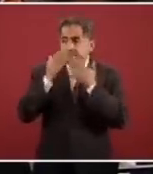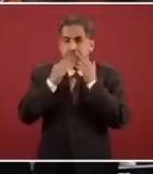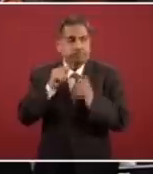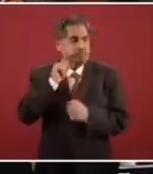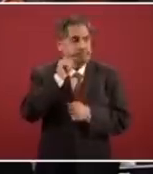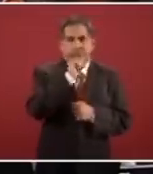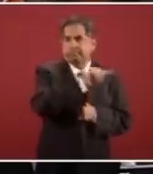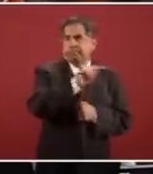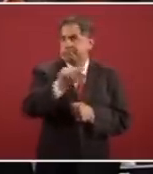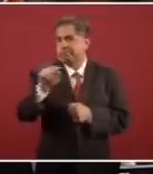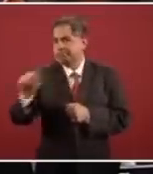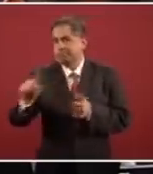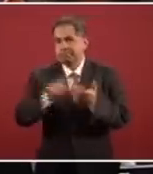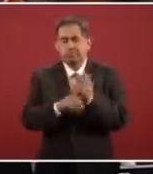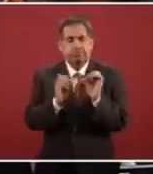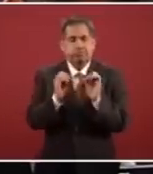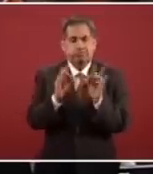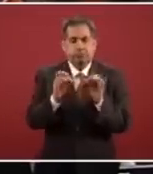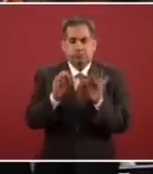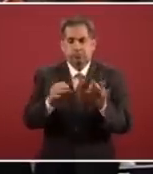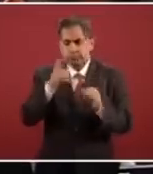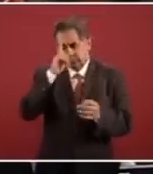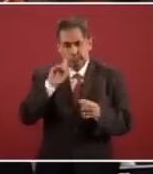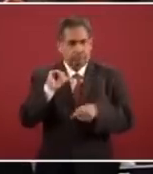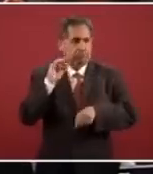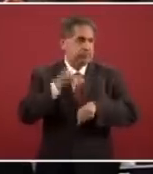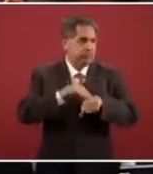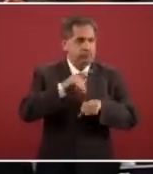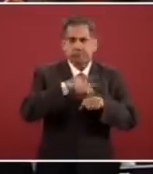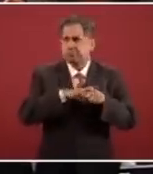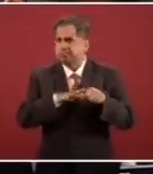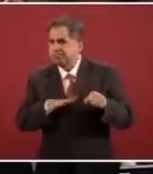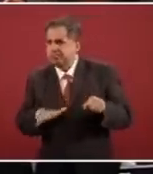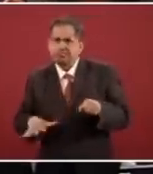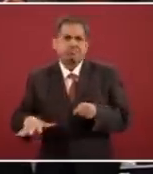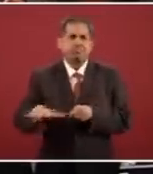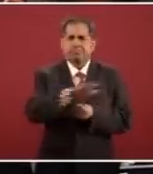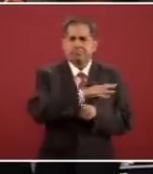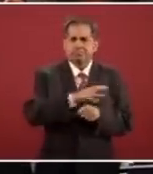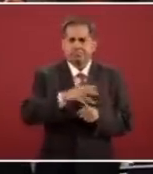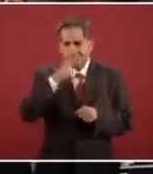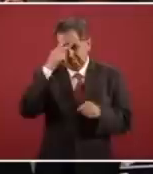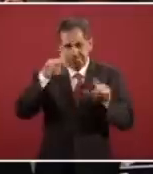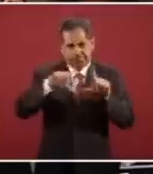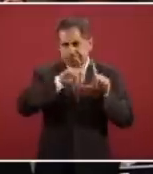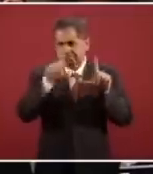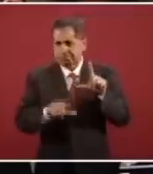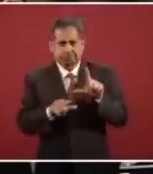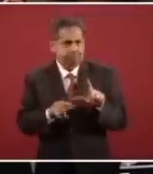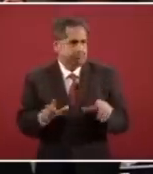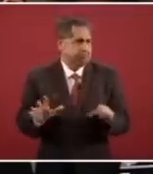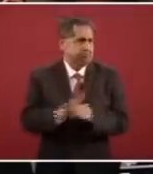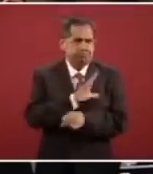sector, para en materia de cobertura nacional